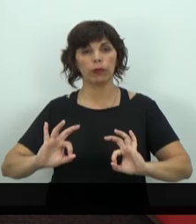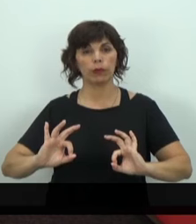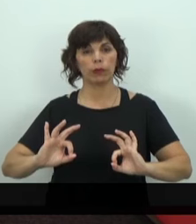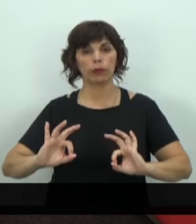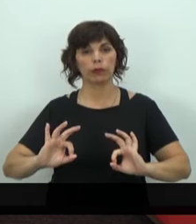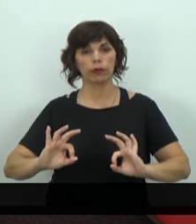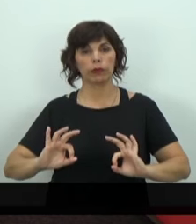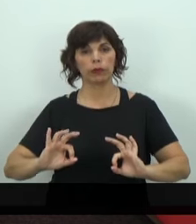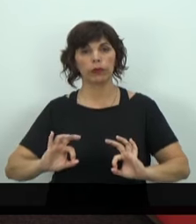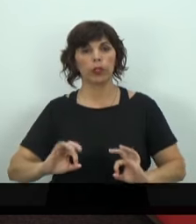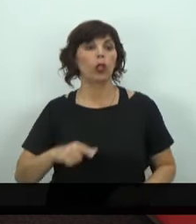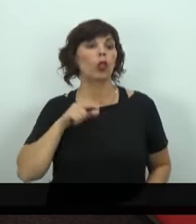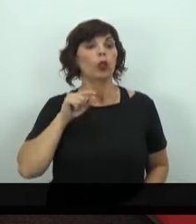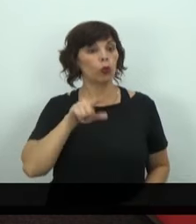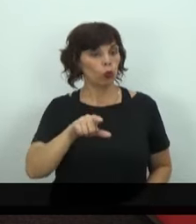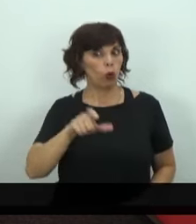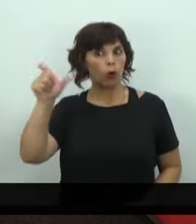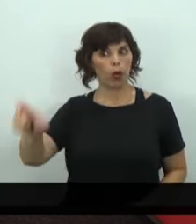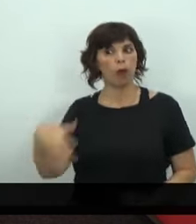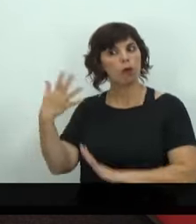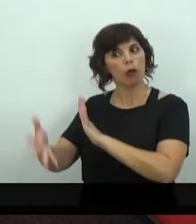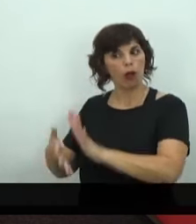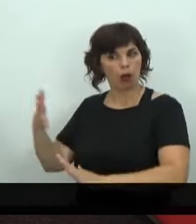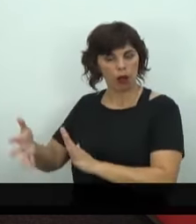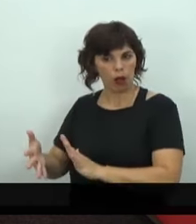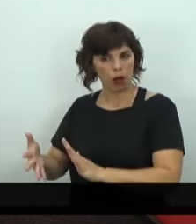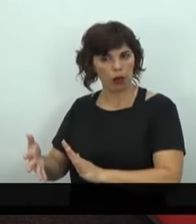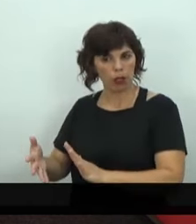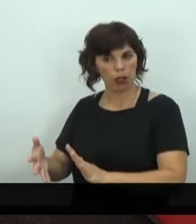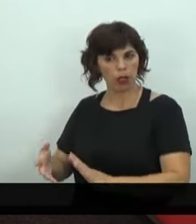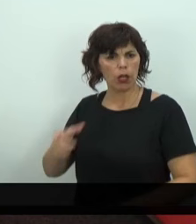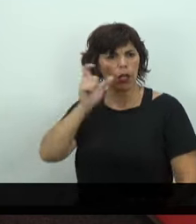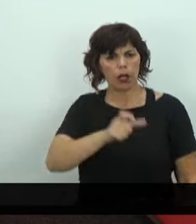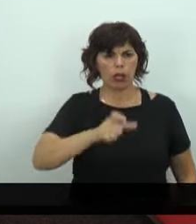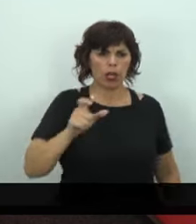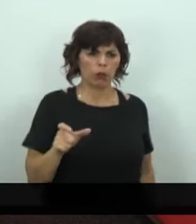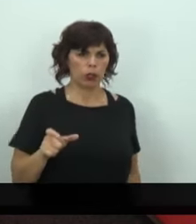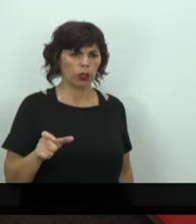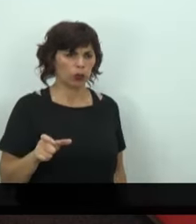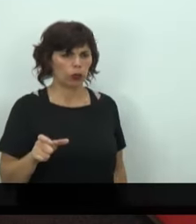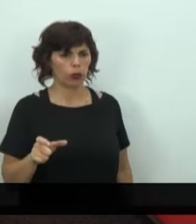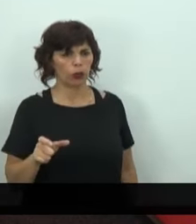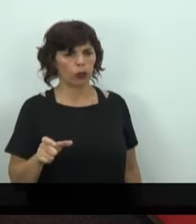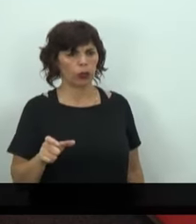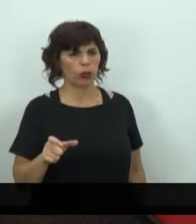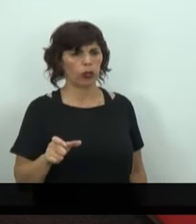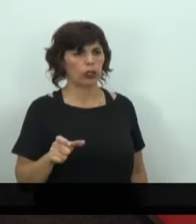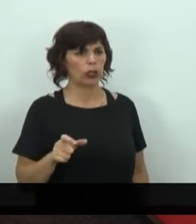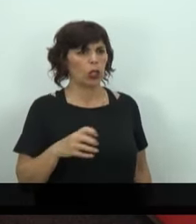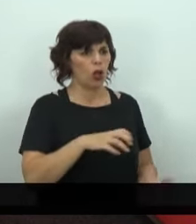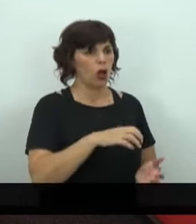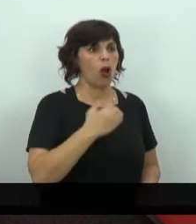Muchas veces cuando hablas con una persona, la gente no duda en que existe algo.